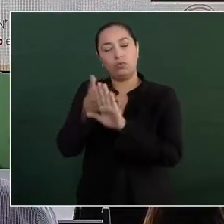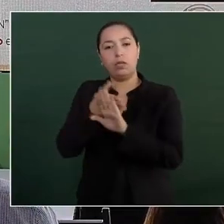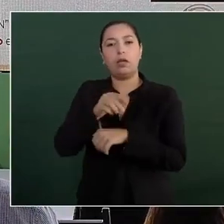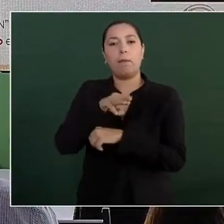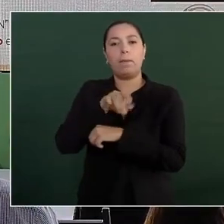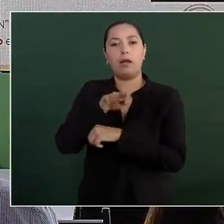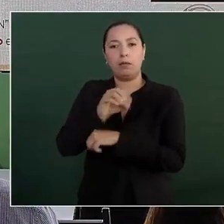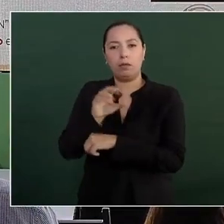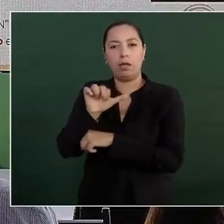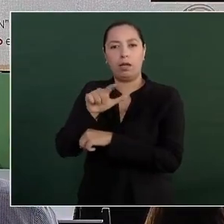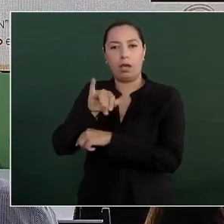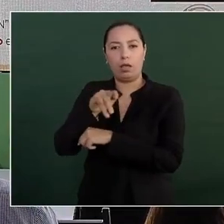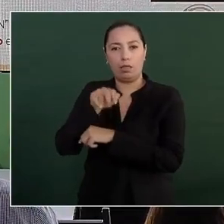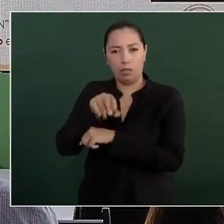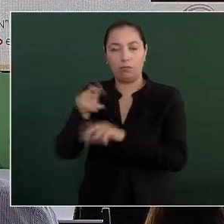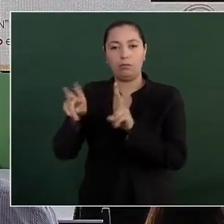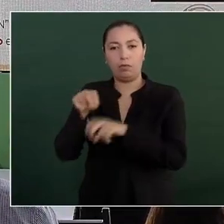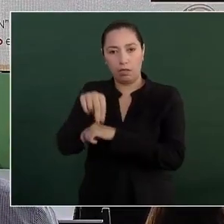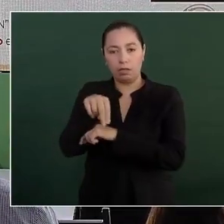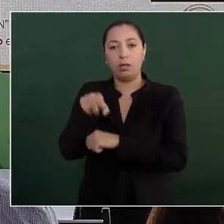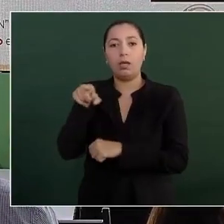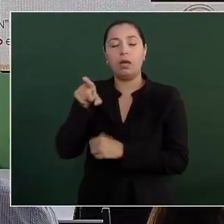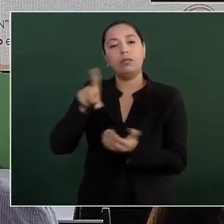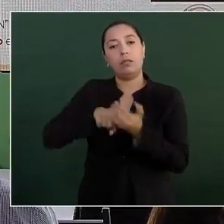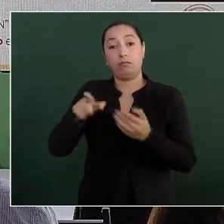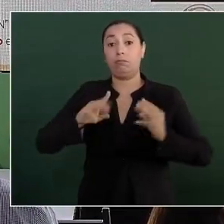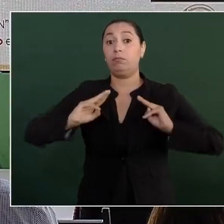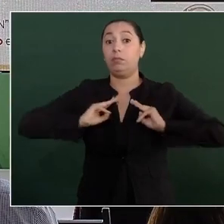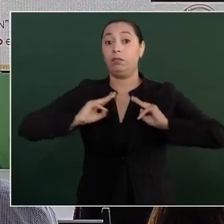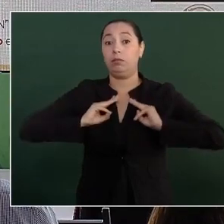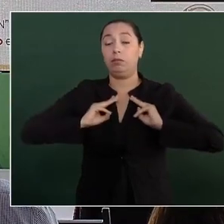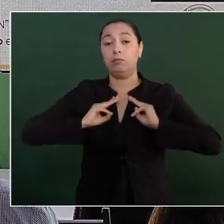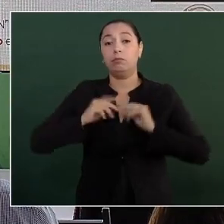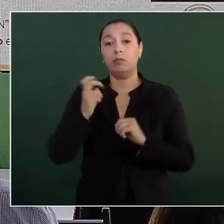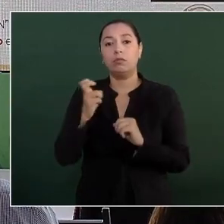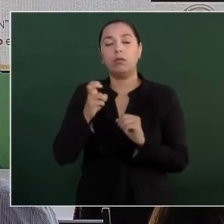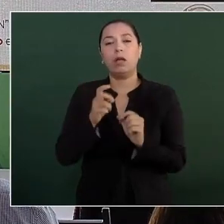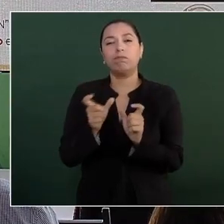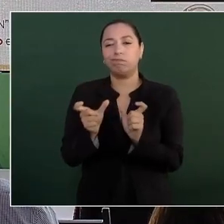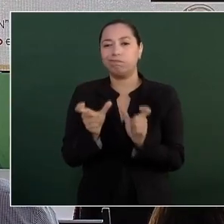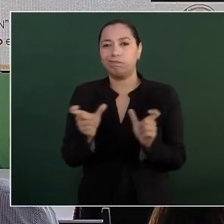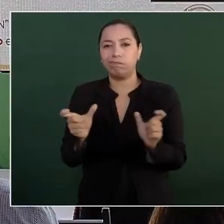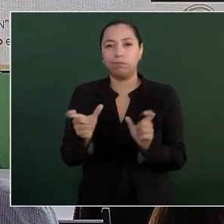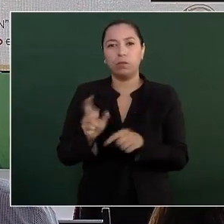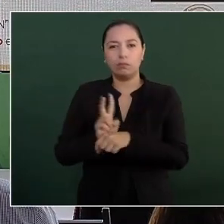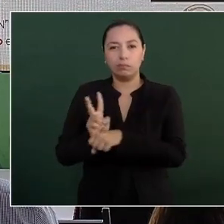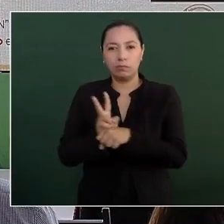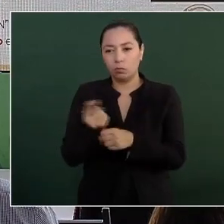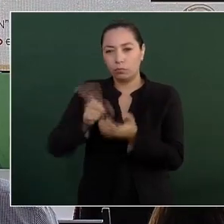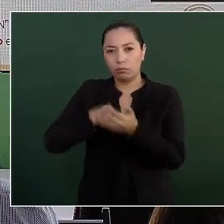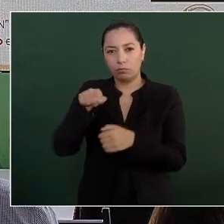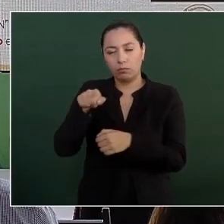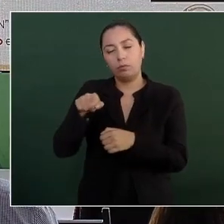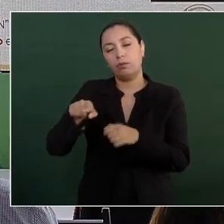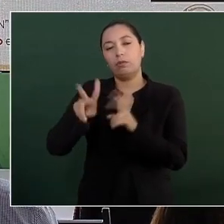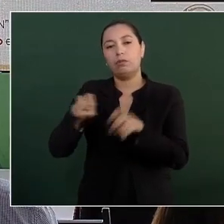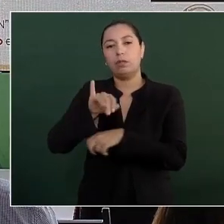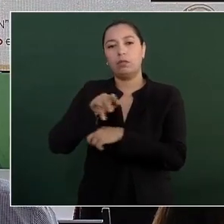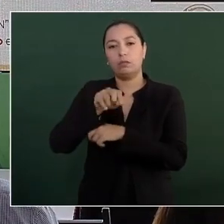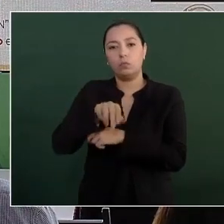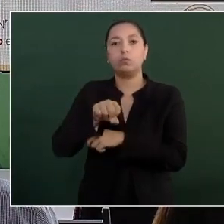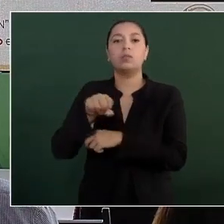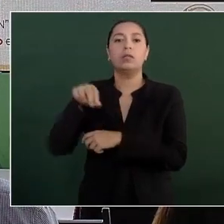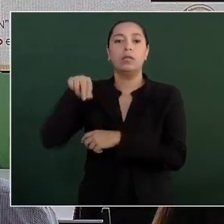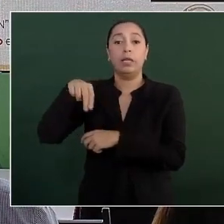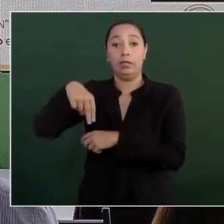N., él era de procedencia militar y era escolta de uno de los sentenciados, de Jesús N., quien a su vez